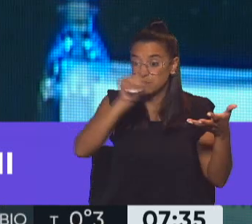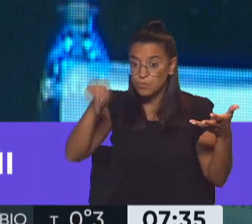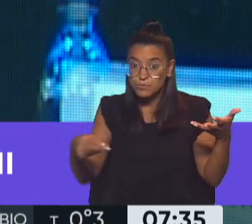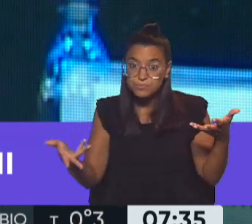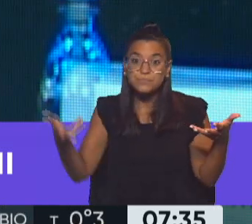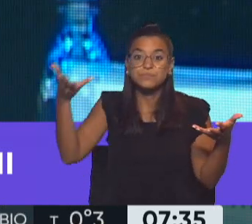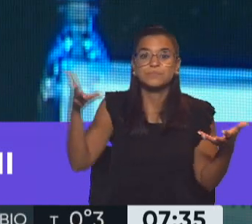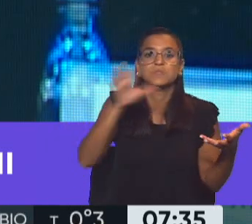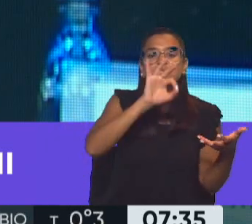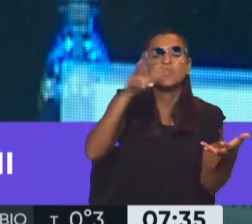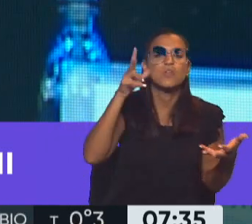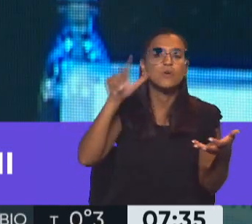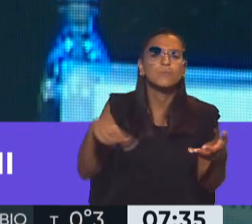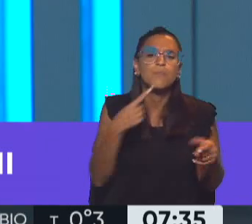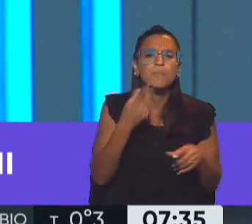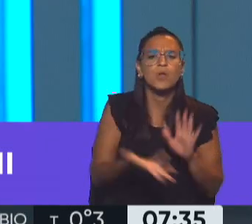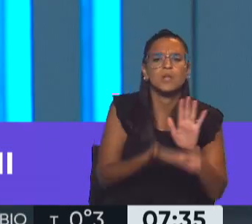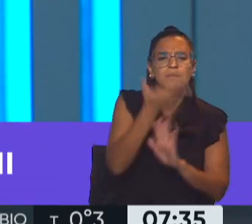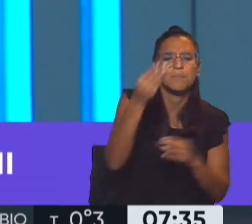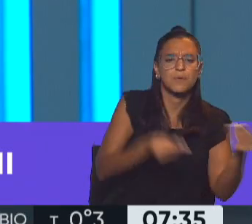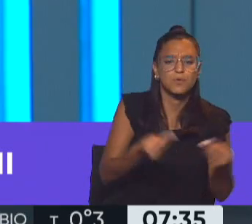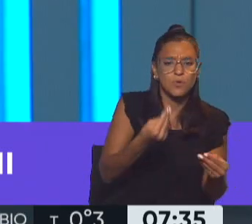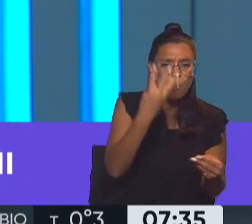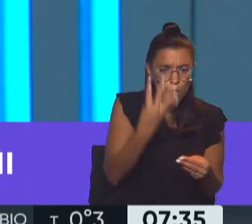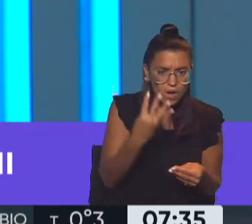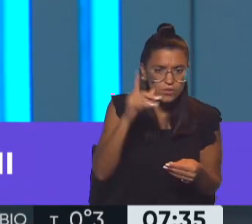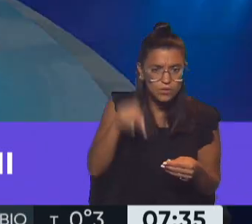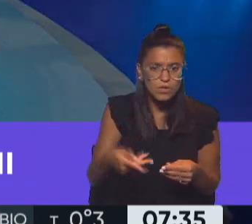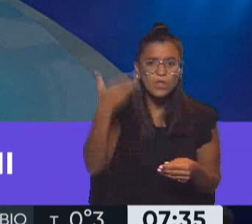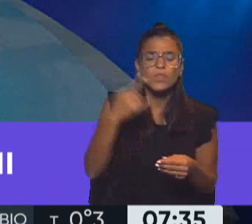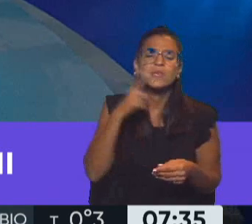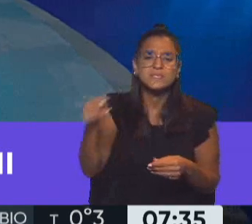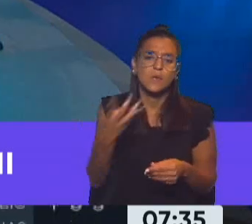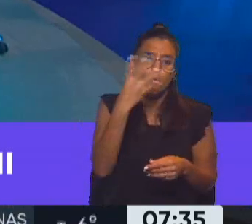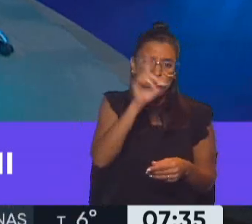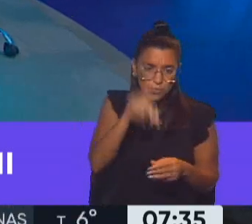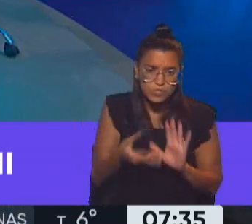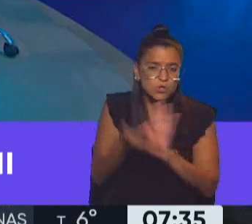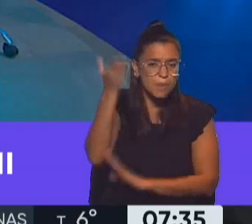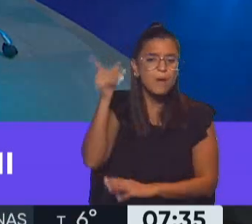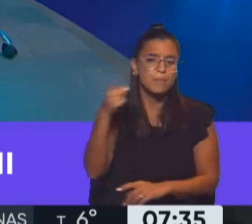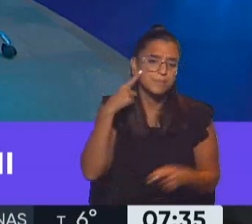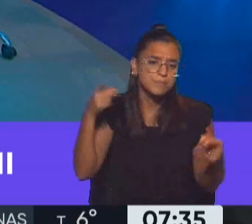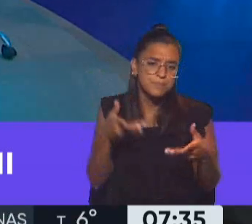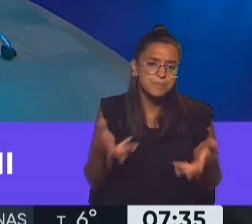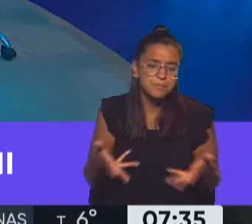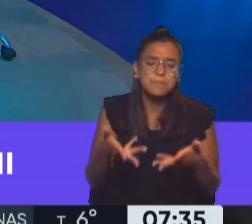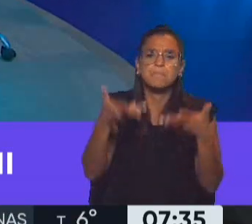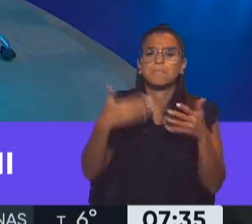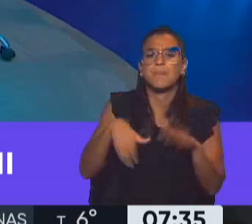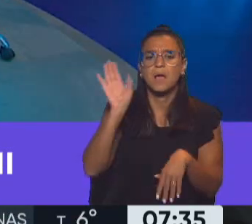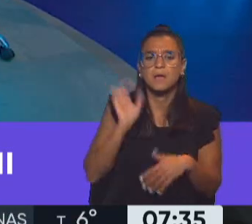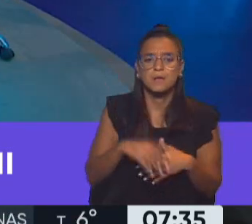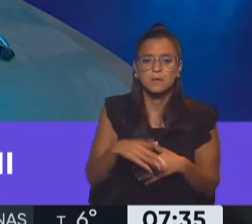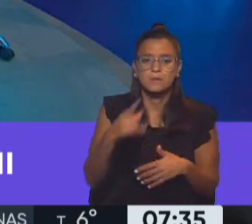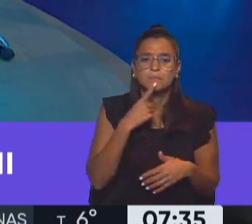de... con esos dos. Igual era 4 el crecimiento del presupuesto, ¿no? O sea, ¿vos decís que va a ser más que 4? La expectativa está puesta en que va a andar por ahí. Digo, solo por una cuestión de